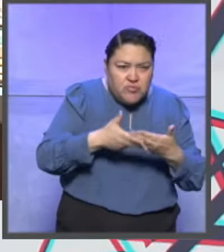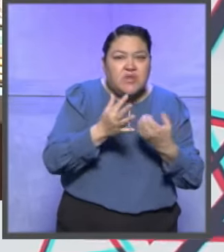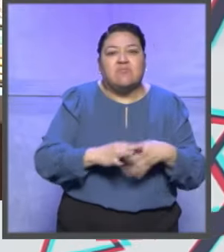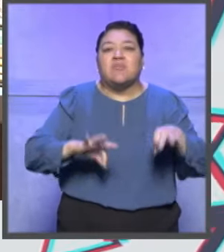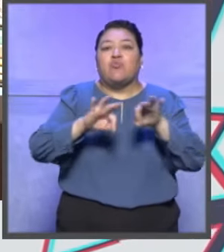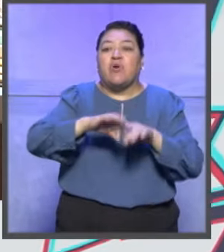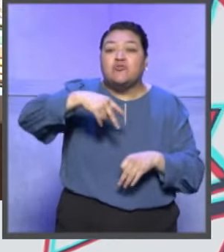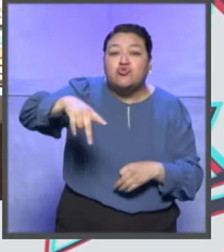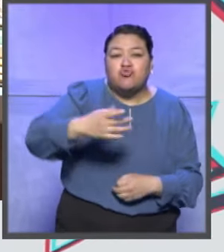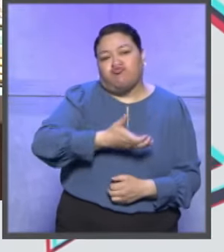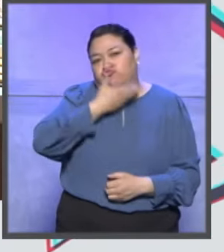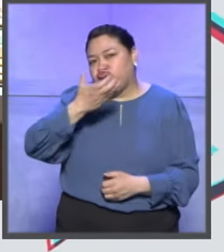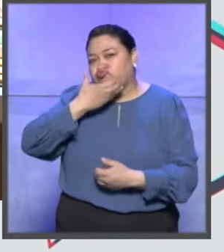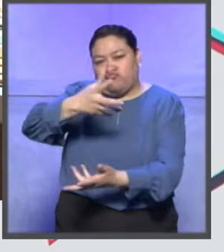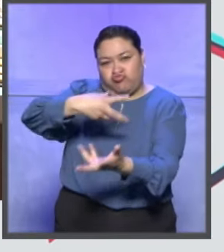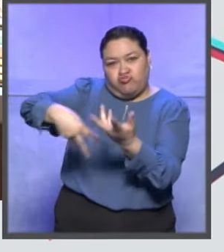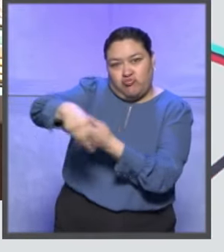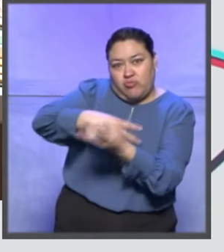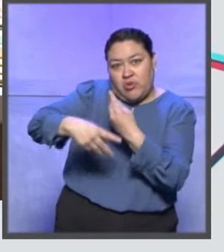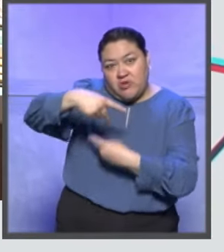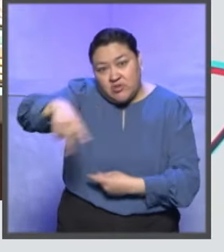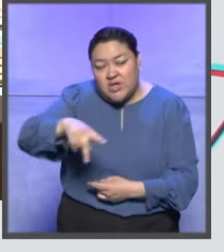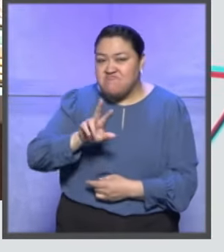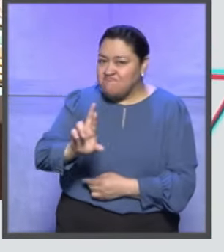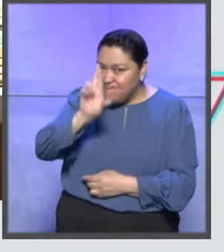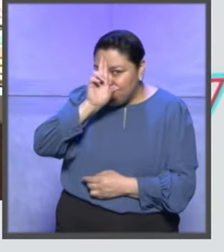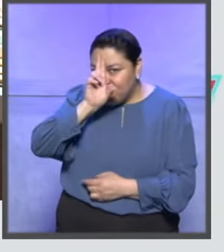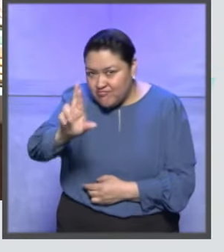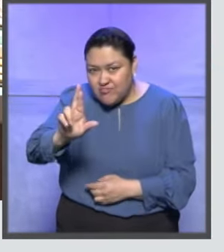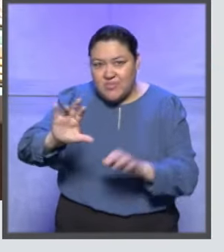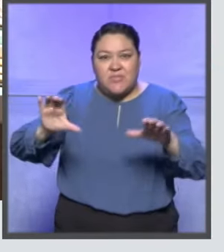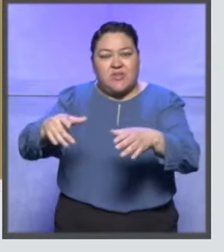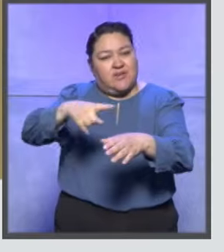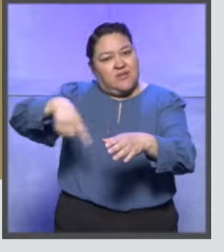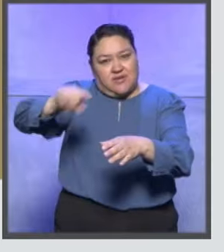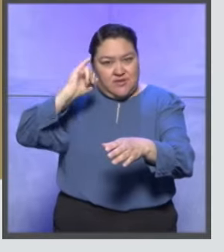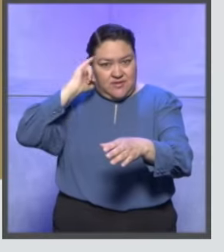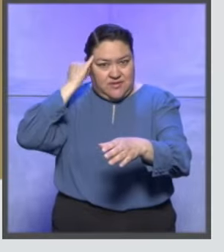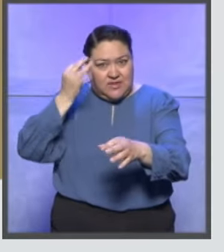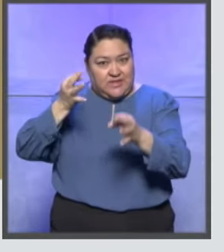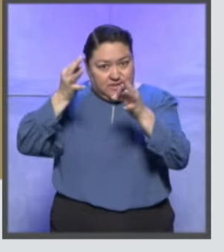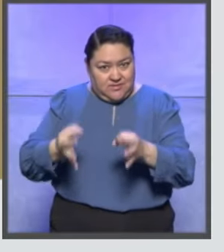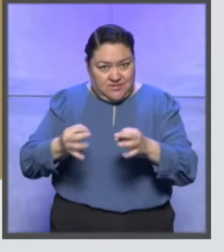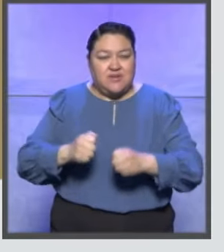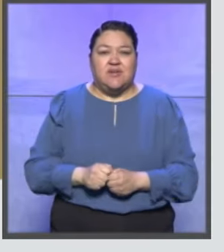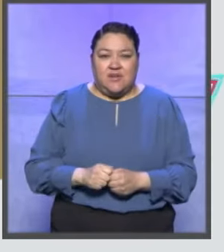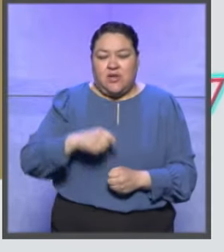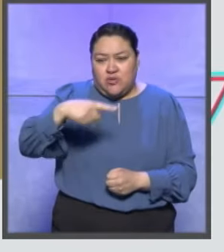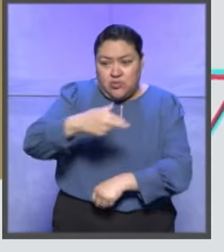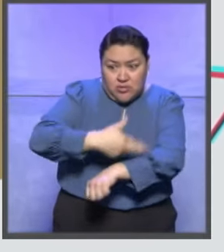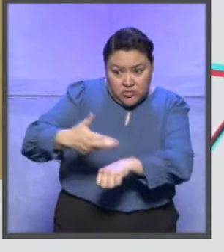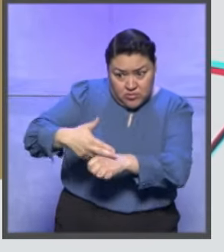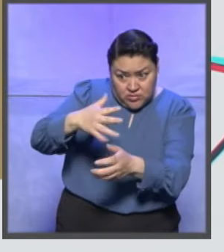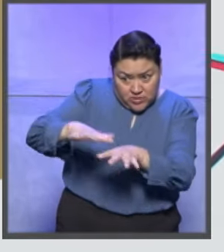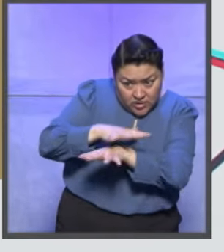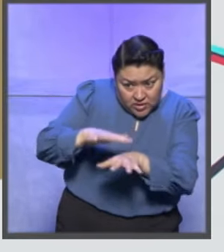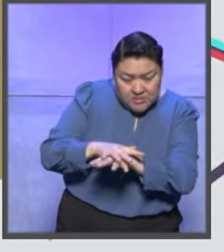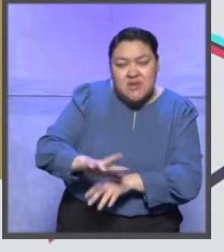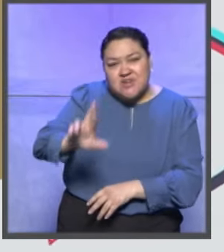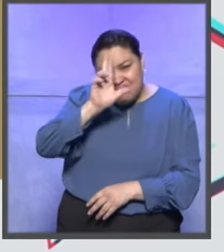de respetar la libre determinación y autonomía de las comunidades indígenas en la modificación de sus